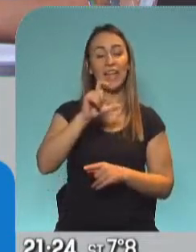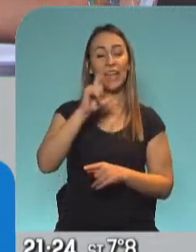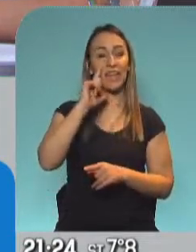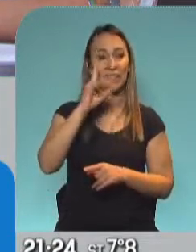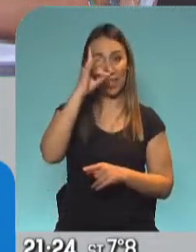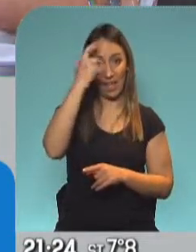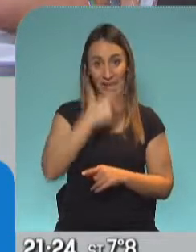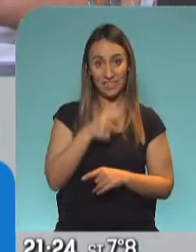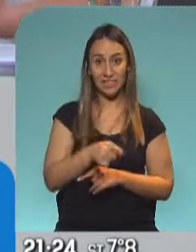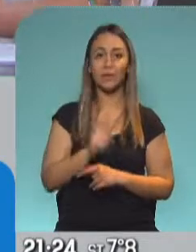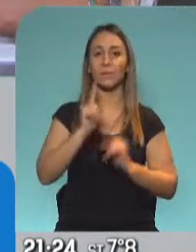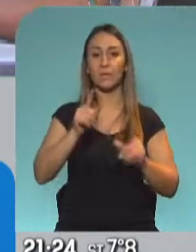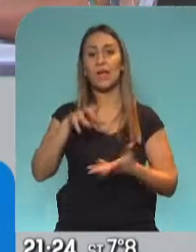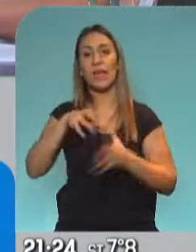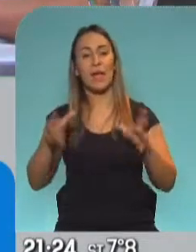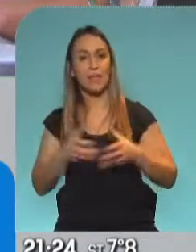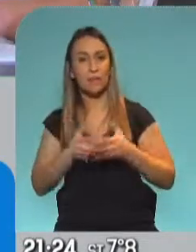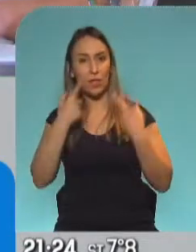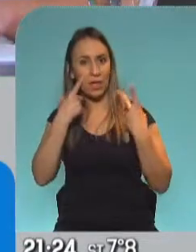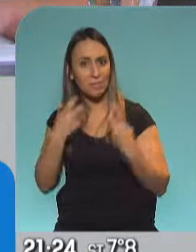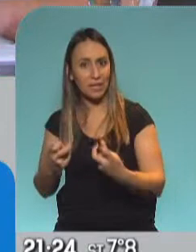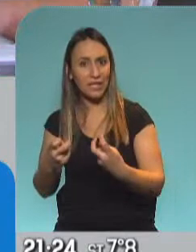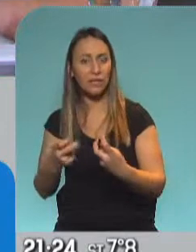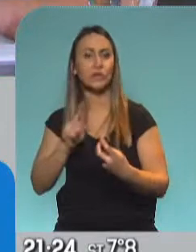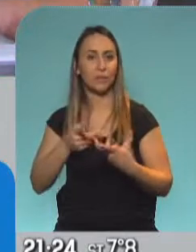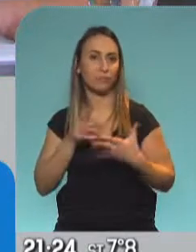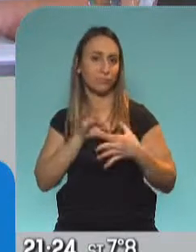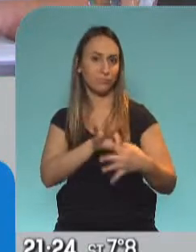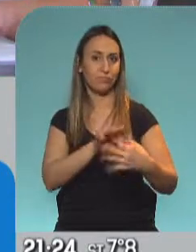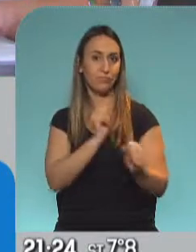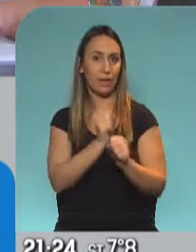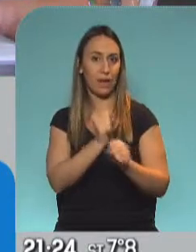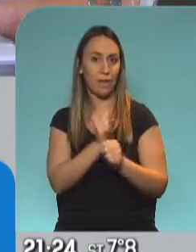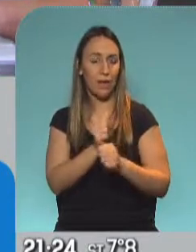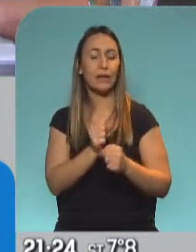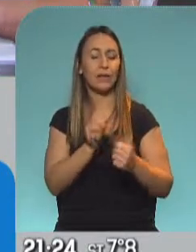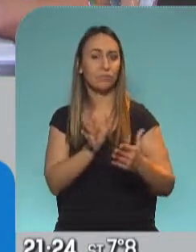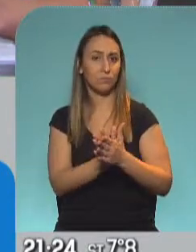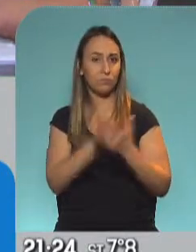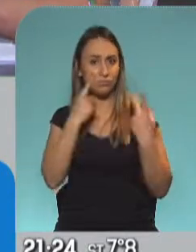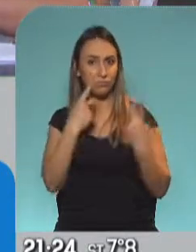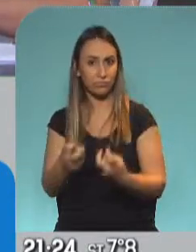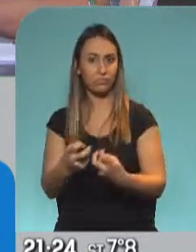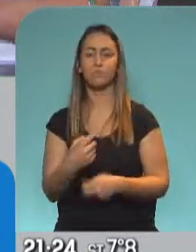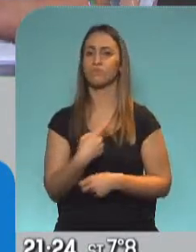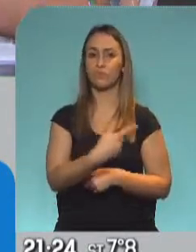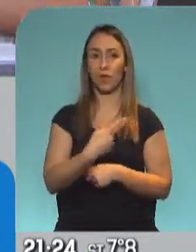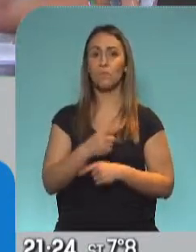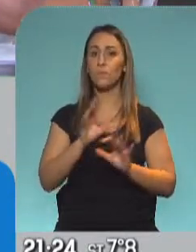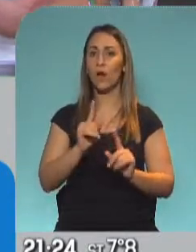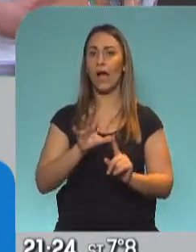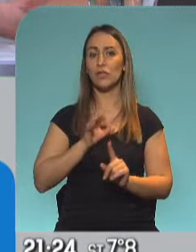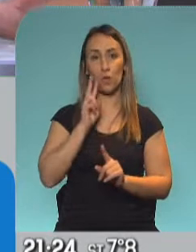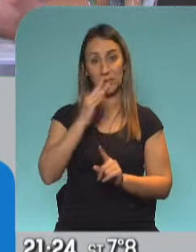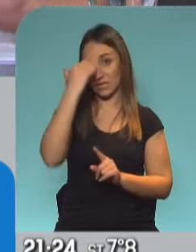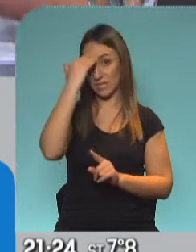argentino de antropología forense, que también empezó a colaborar con esas investigaciones, y dijeron, nosotros, esto en el 2015, no